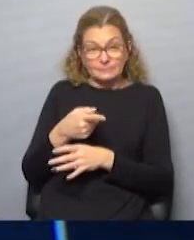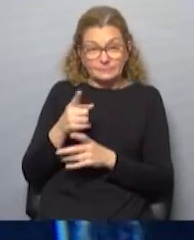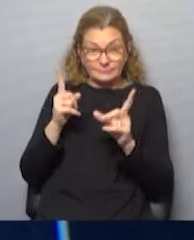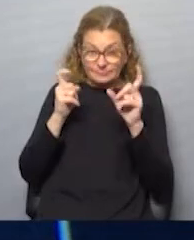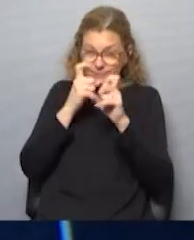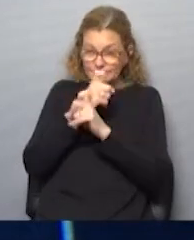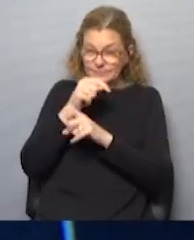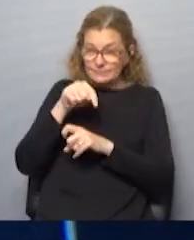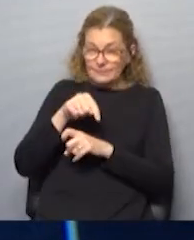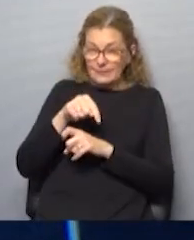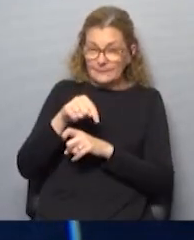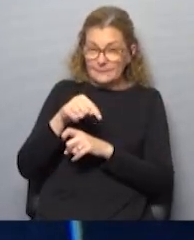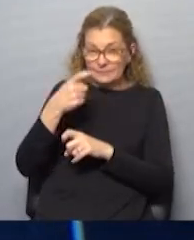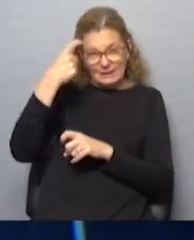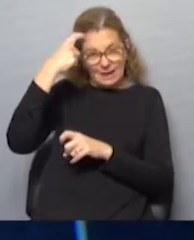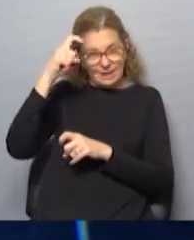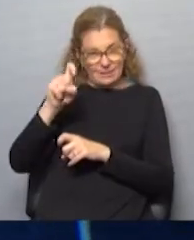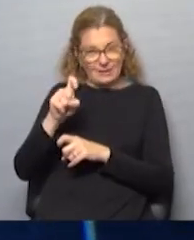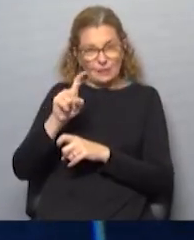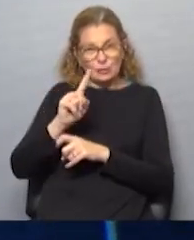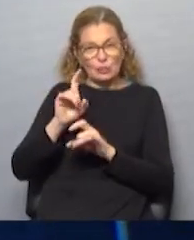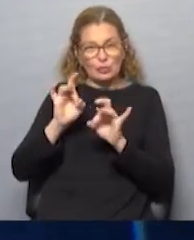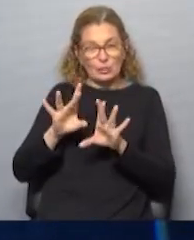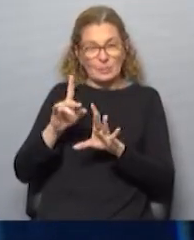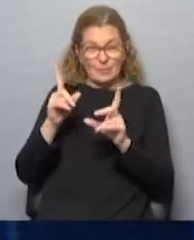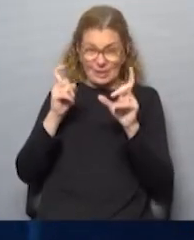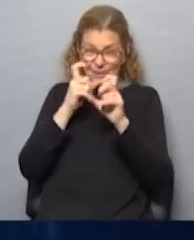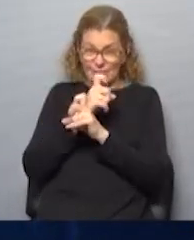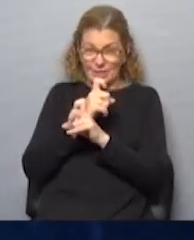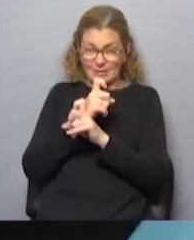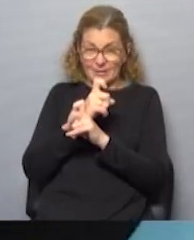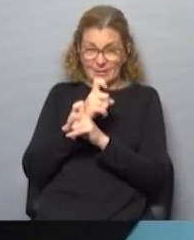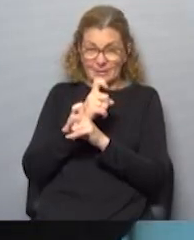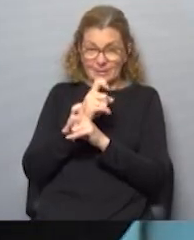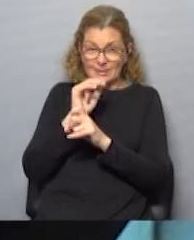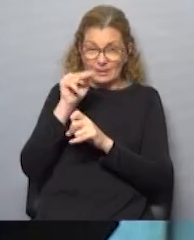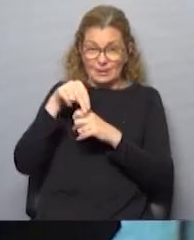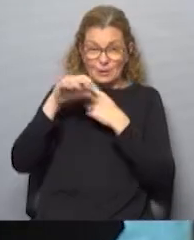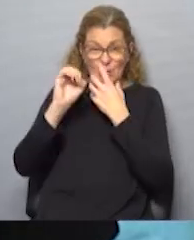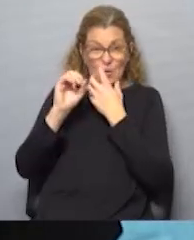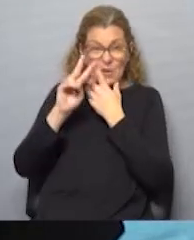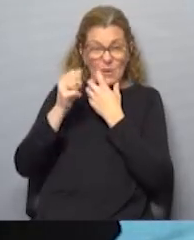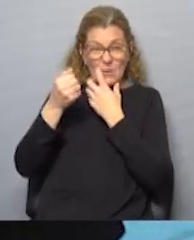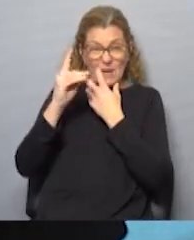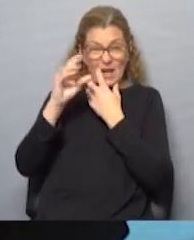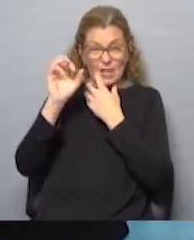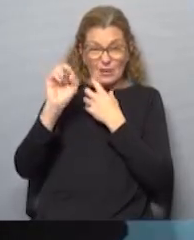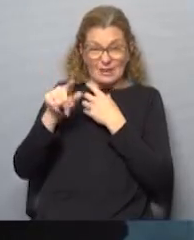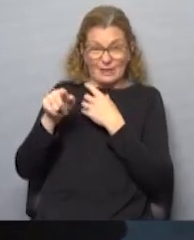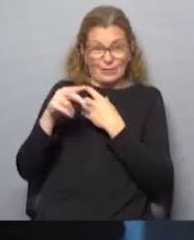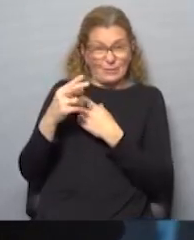difícil tener esa idea nosotros y mucho más difícil ser un innovador eso ya es una raza